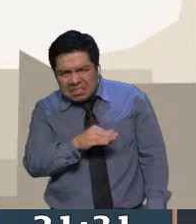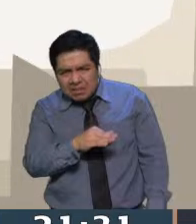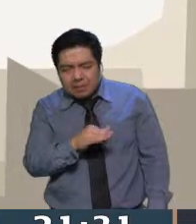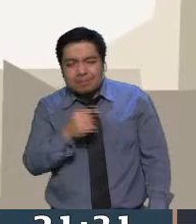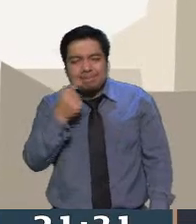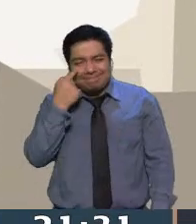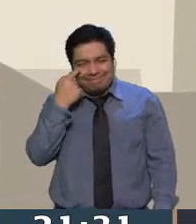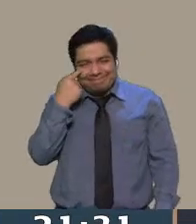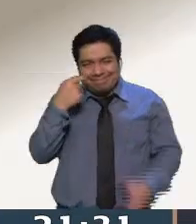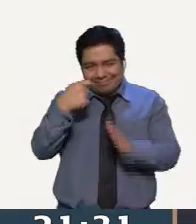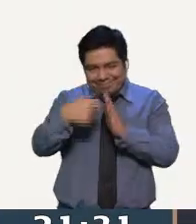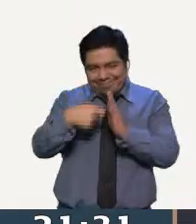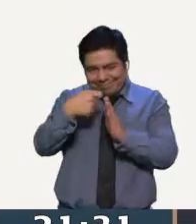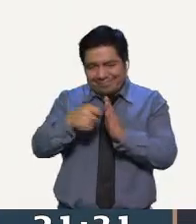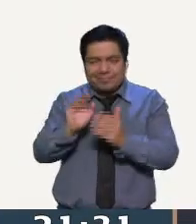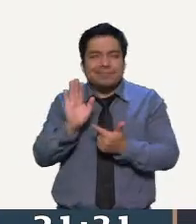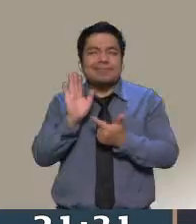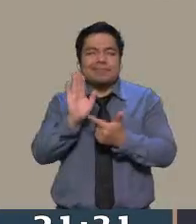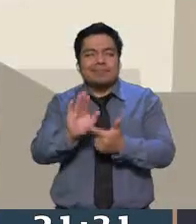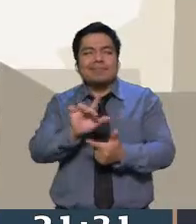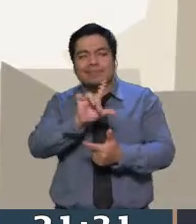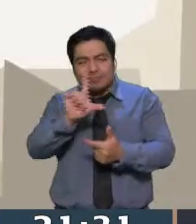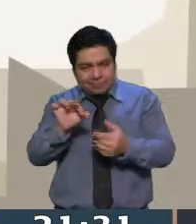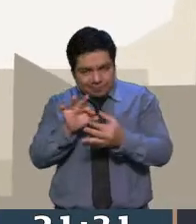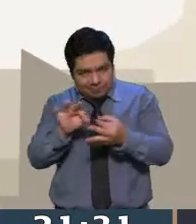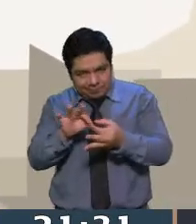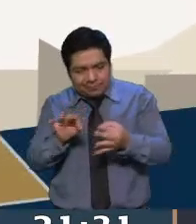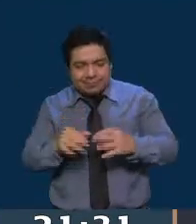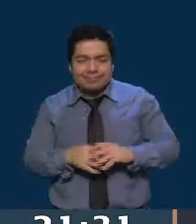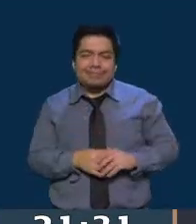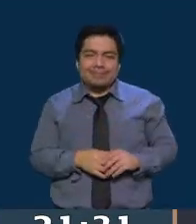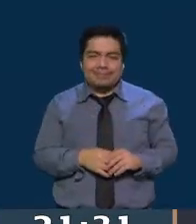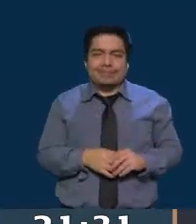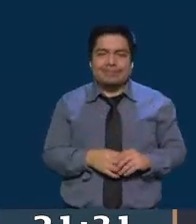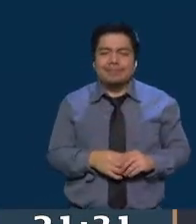si les parece, vamos a ver el video y lo comentamos.